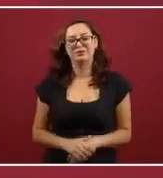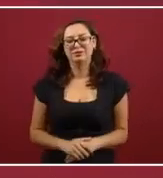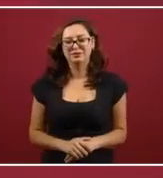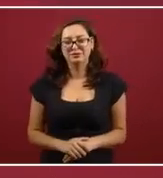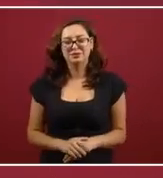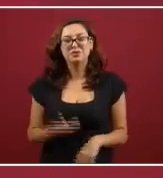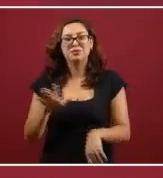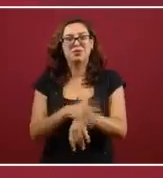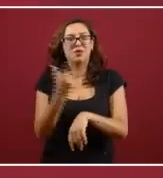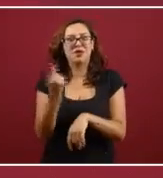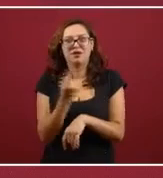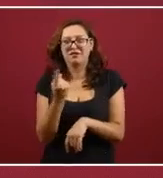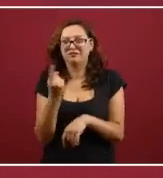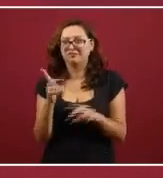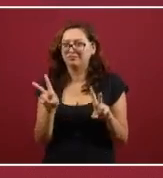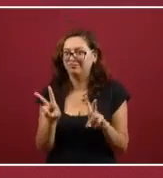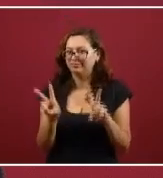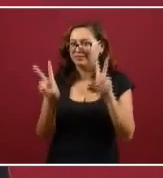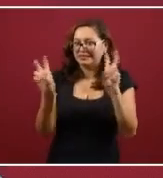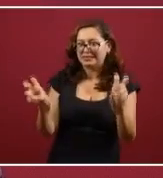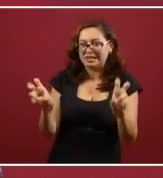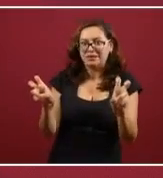ni siquiera es un asunto